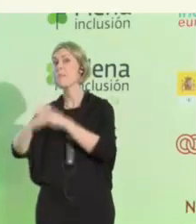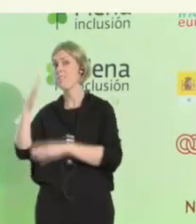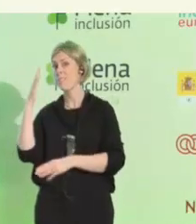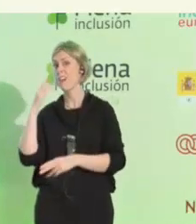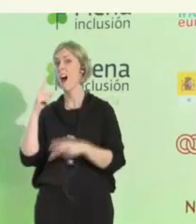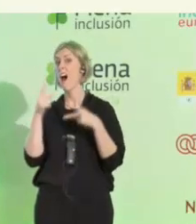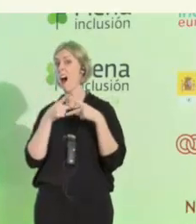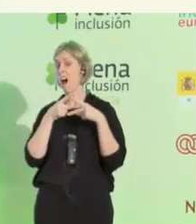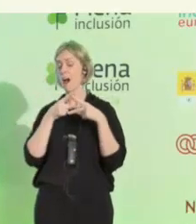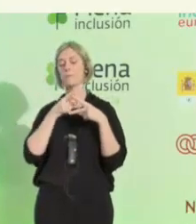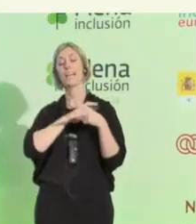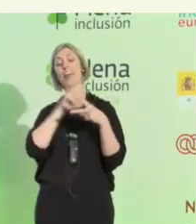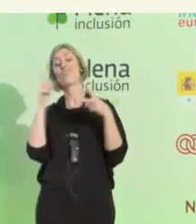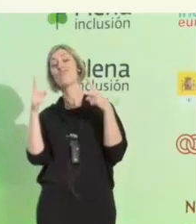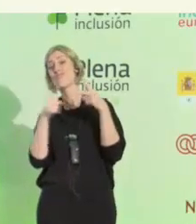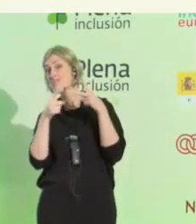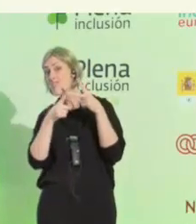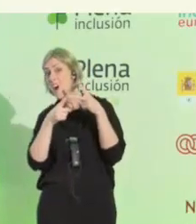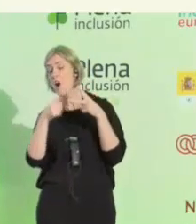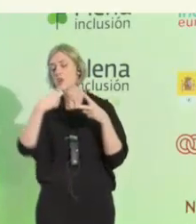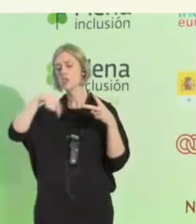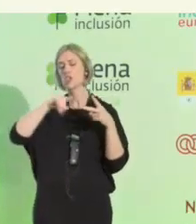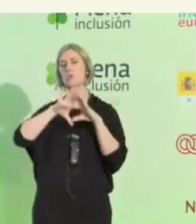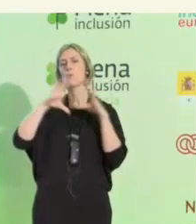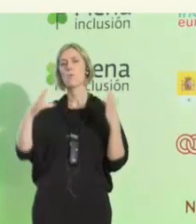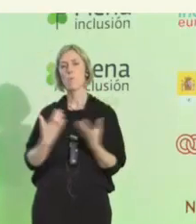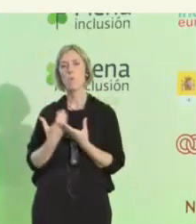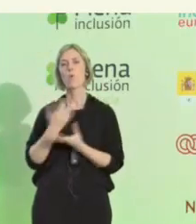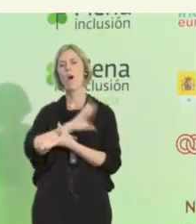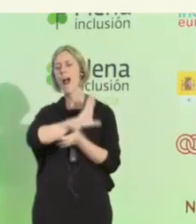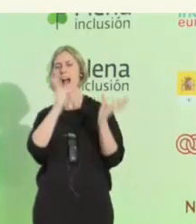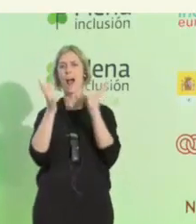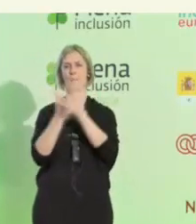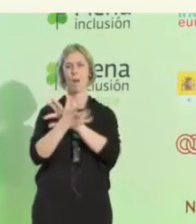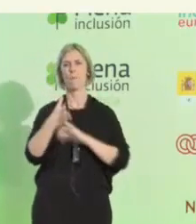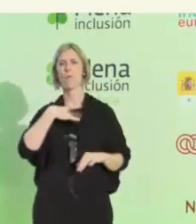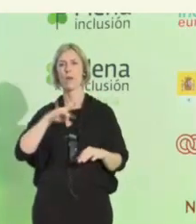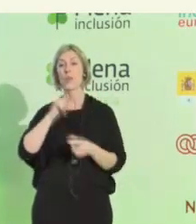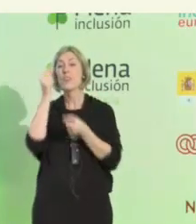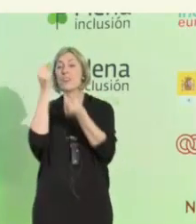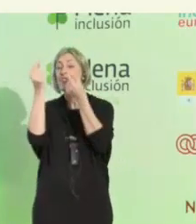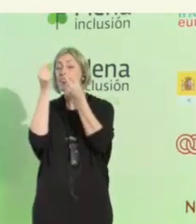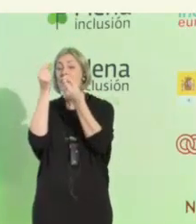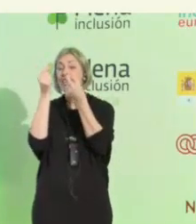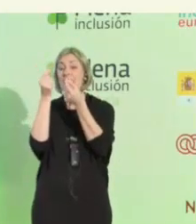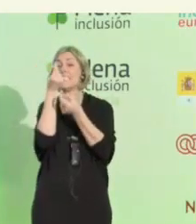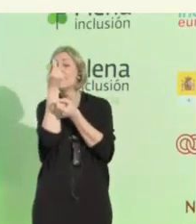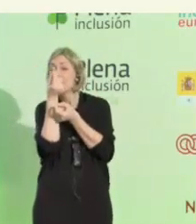el mundo desde los detalles más pequeños hasta los detalles más grandes.